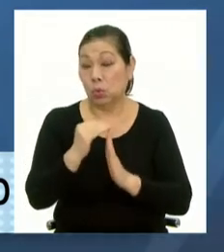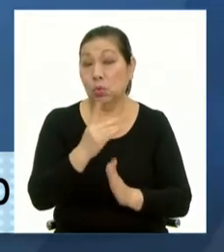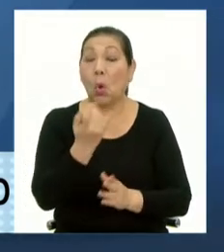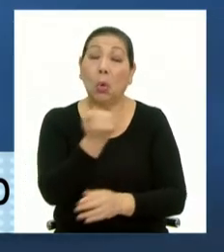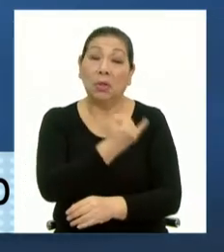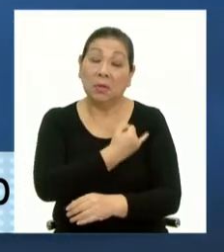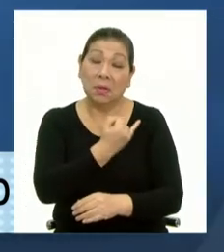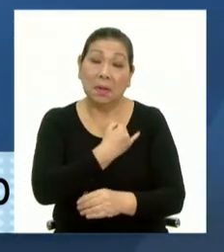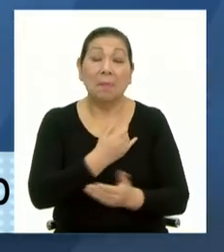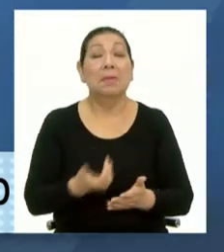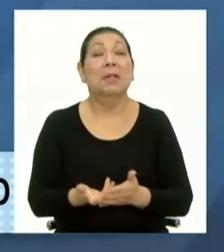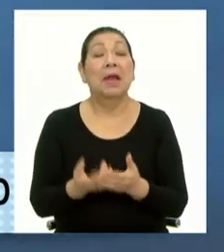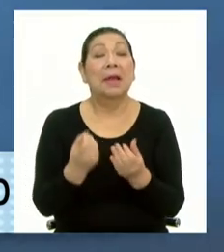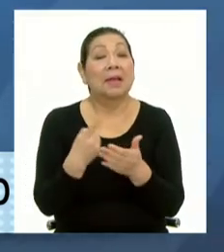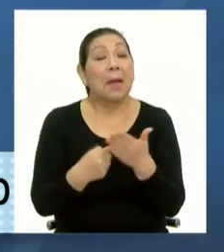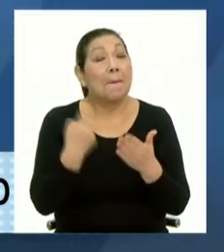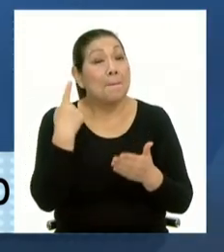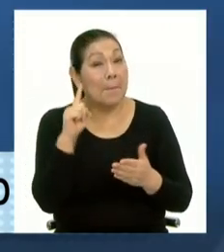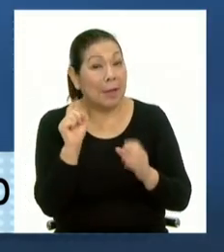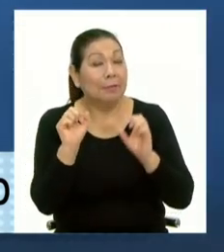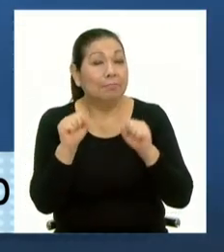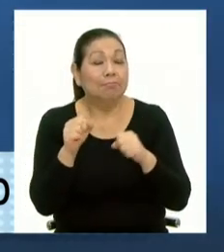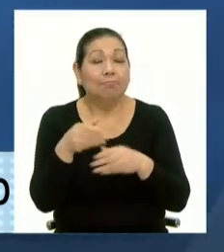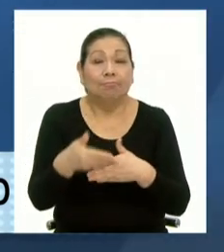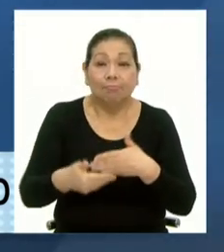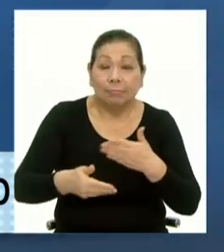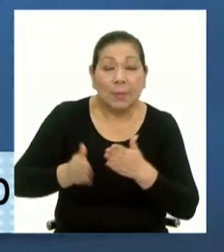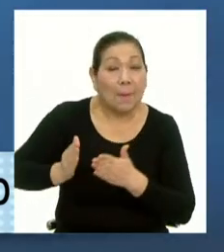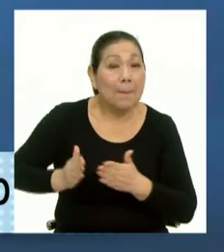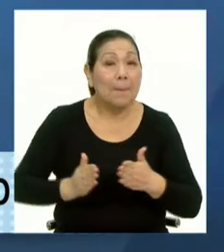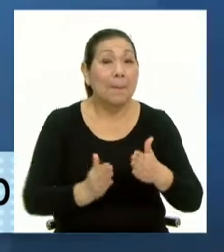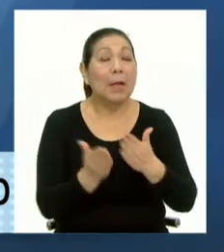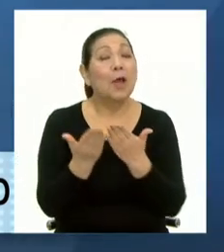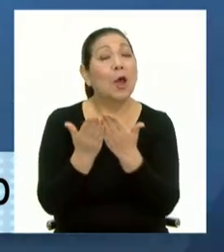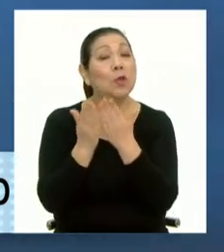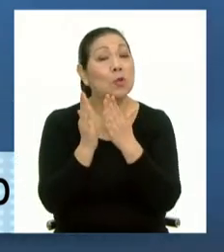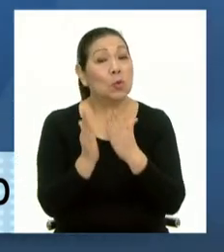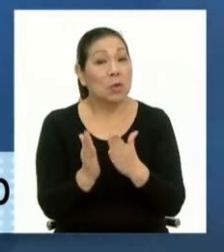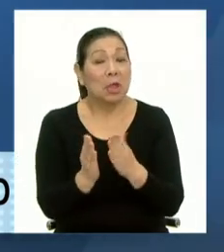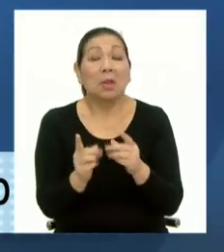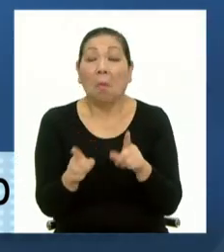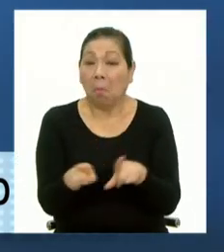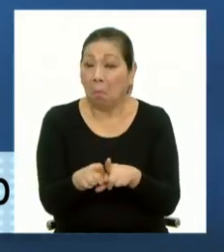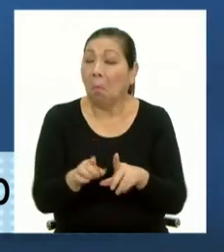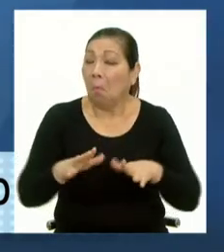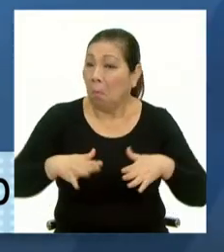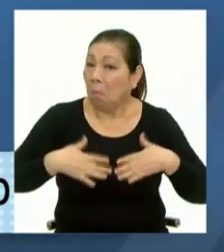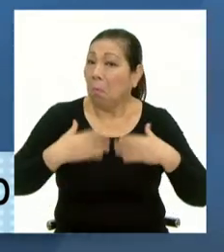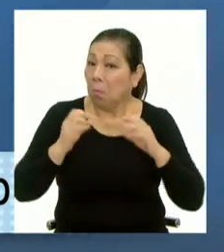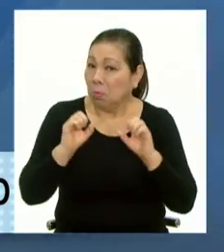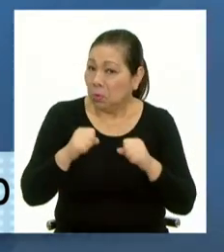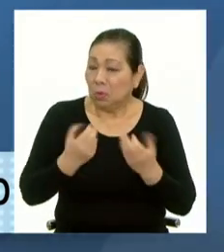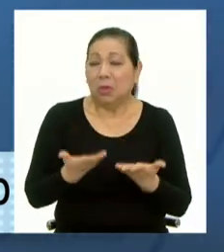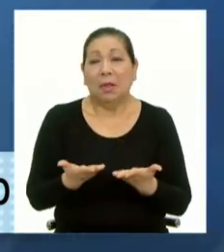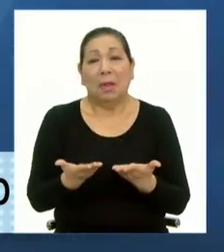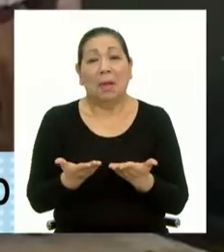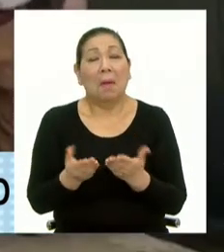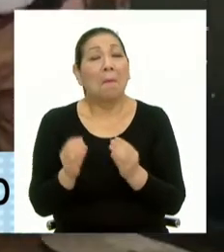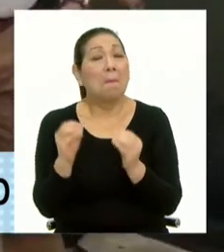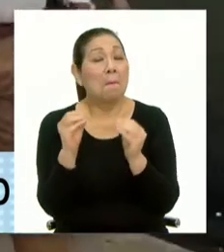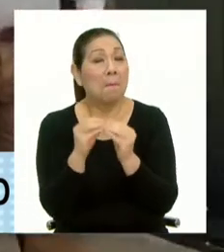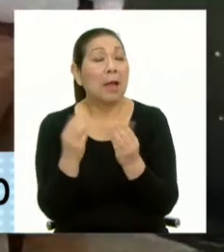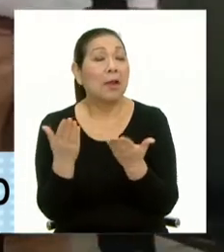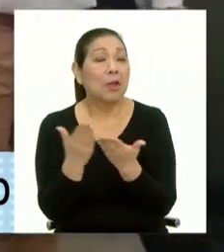en el ciclo cero, que es esta CEPRE, que está orientada para los estudiantes puedan también llevar y sin pagar nada a esta